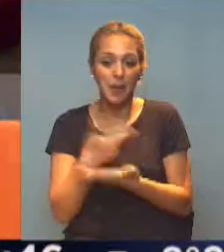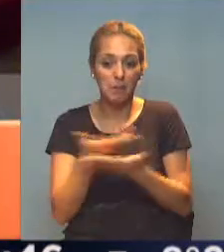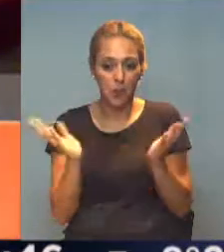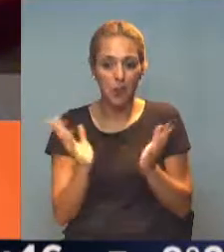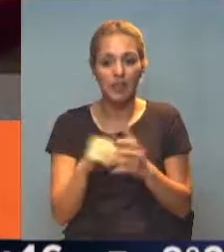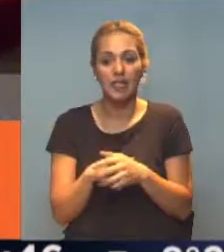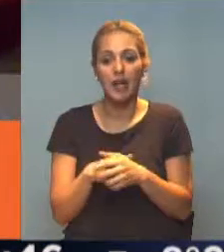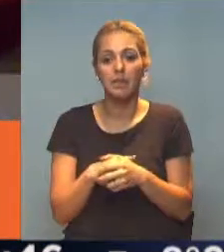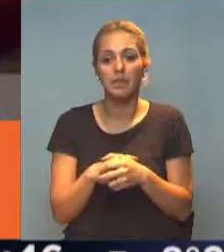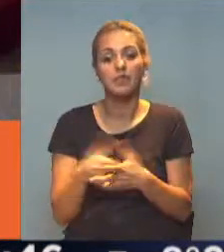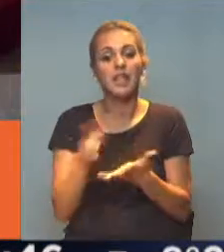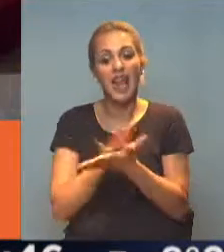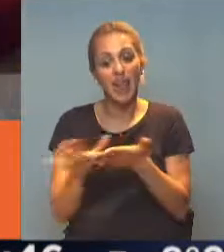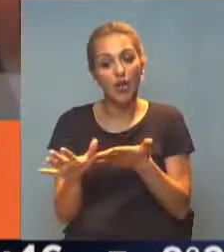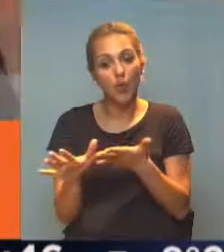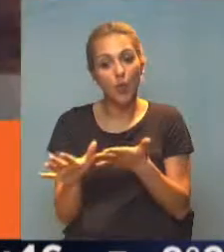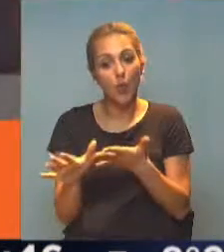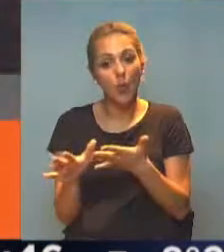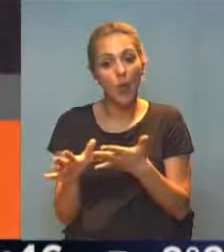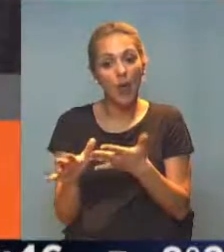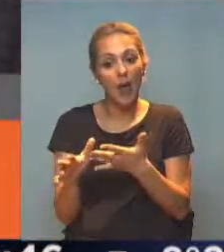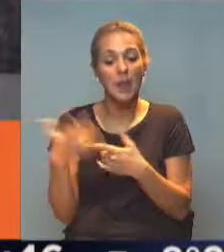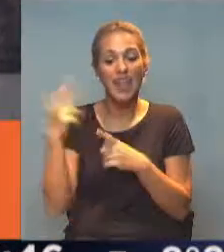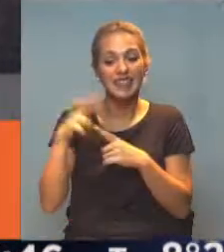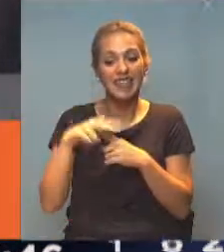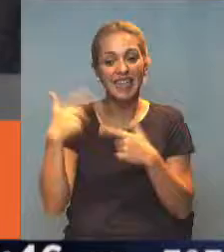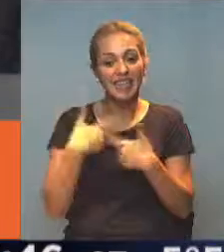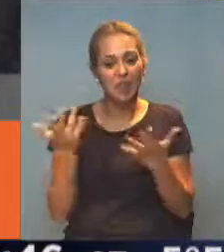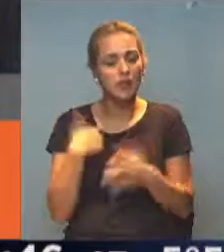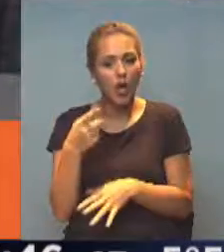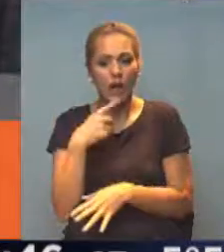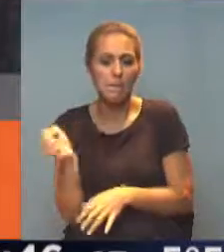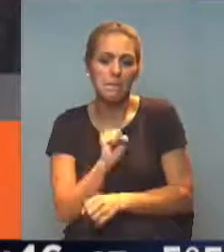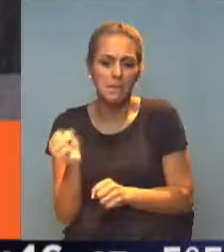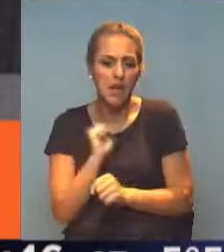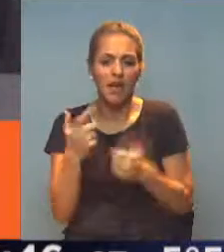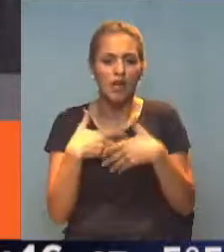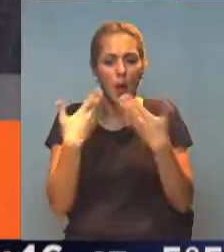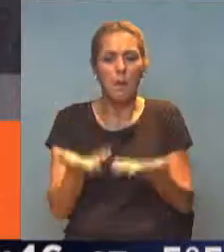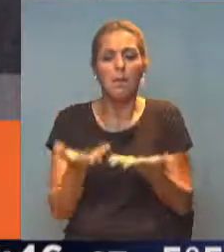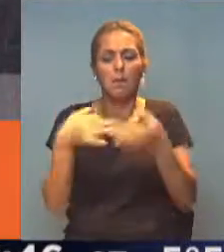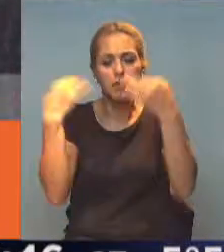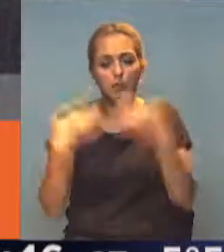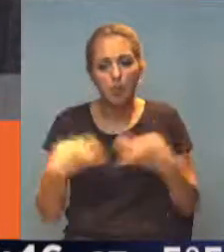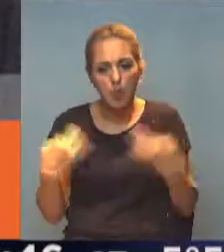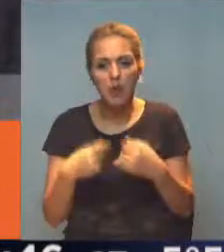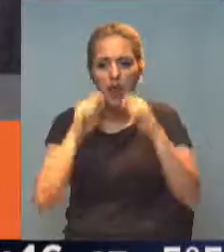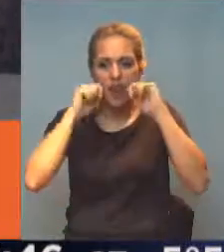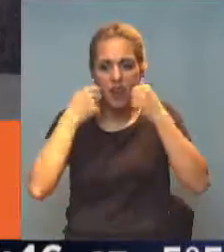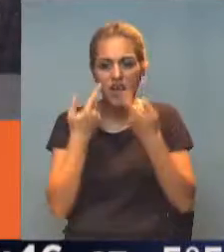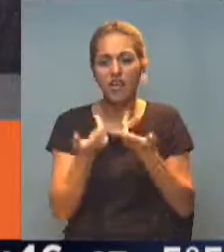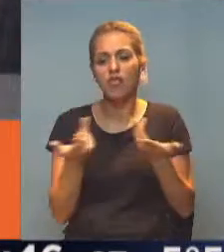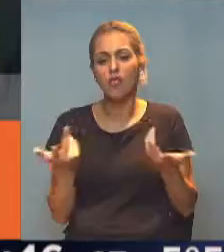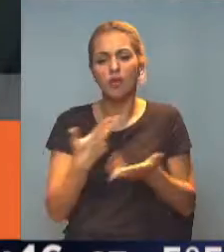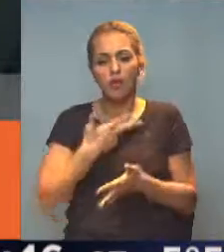La nueva señal televisiva. En principio me encantó, me parece muy bien presentada, muy prolija, realmente una cantidad